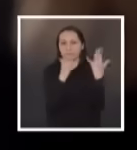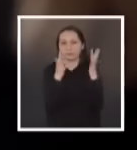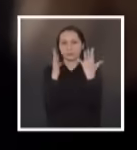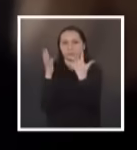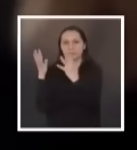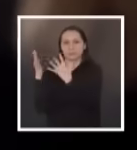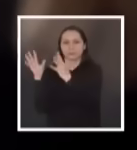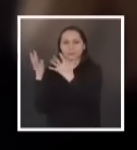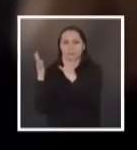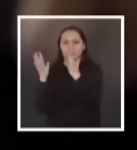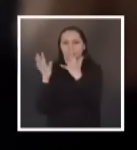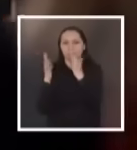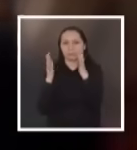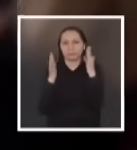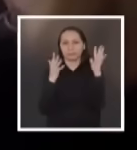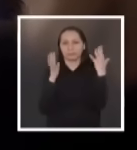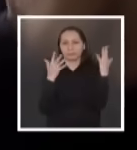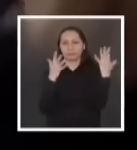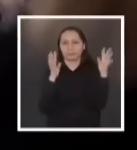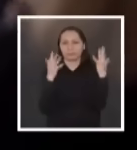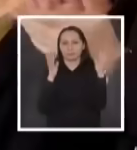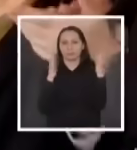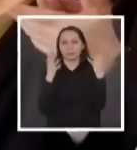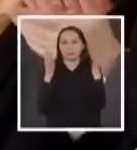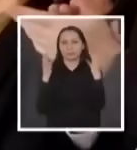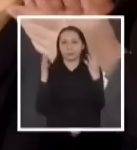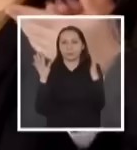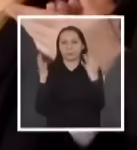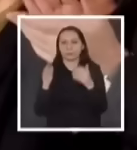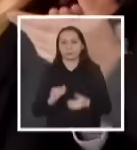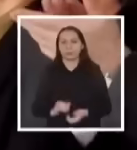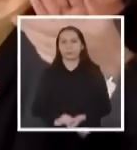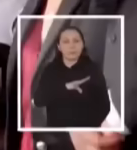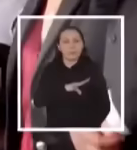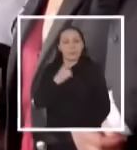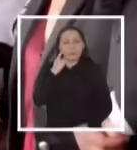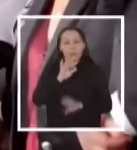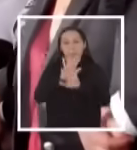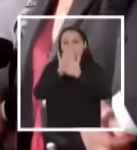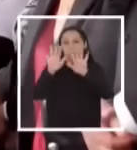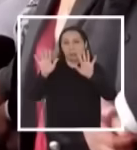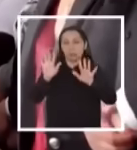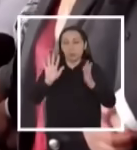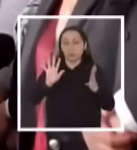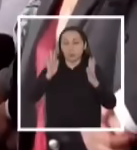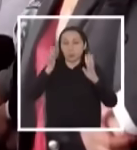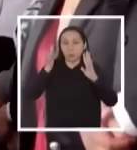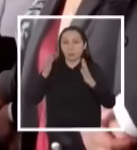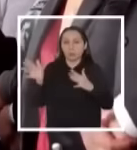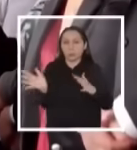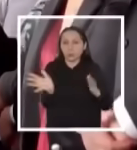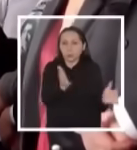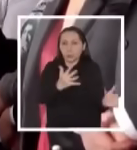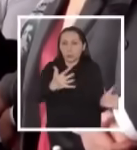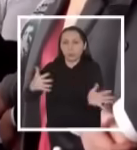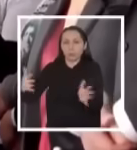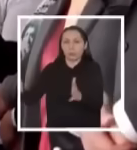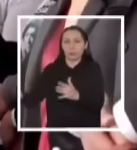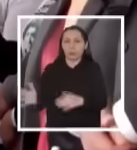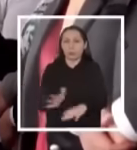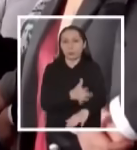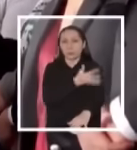del Biobío cuando el monto supere las 8.000 unidades tributarias mensuales. Porque se toma como referencia esta región, porque como el decreto entró en